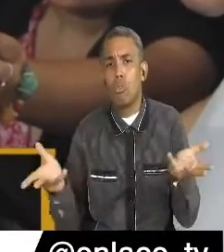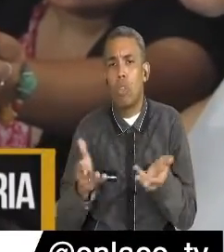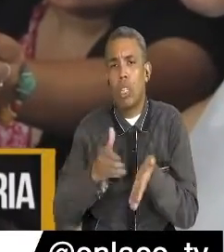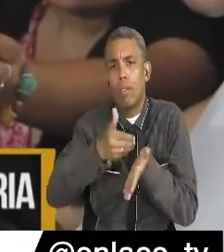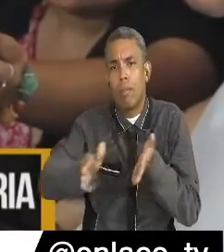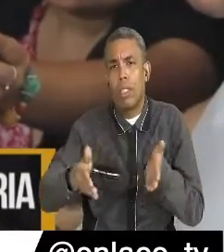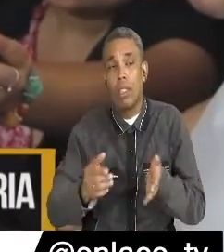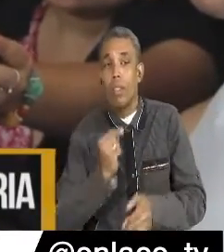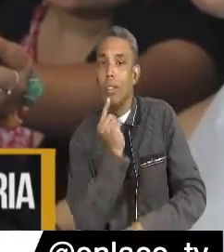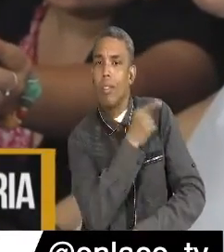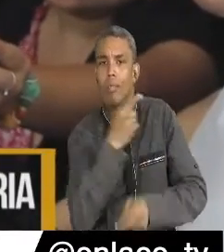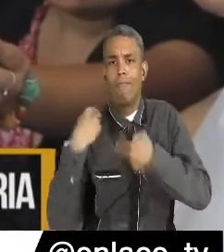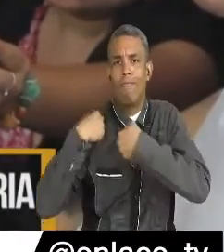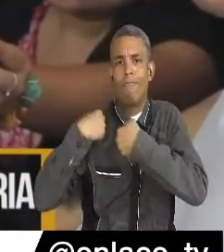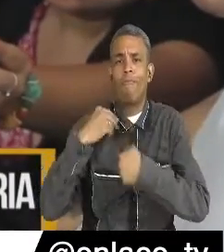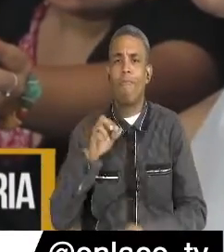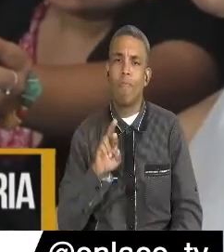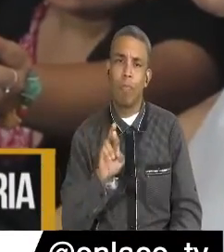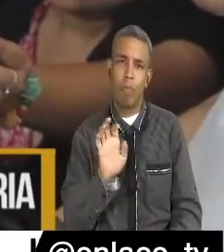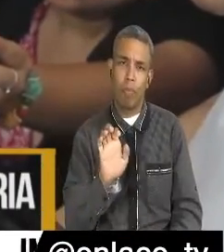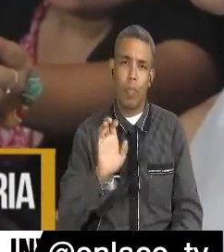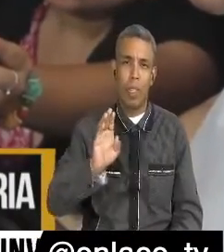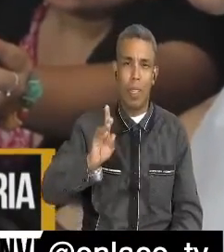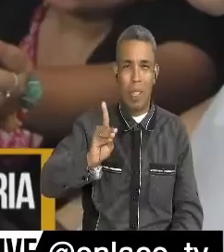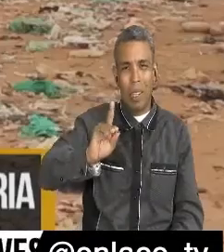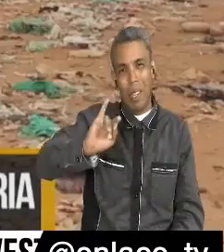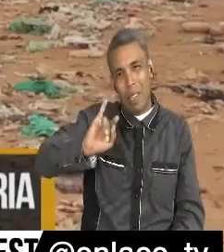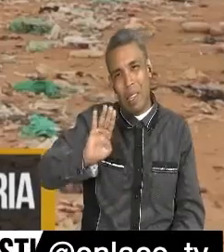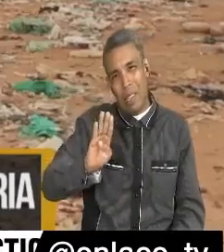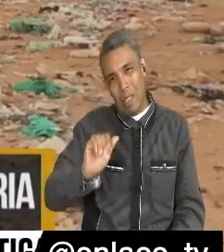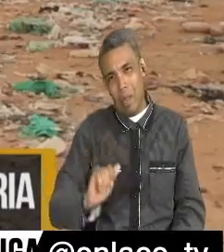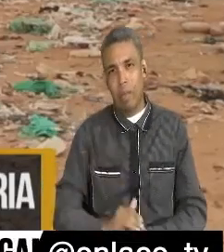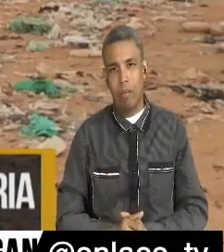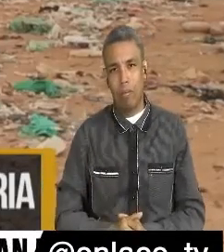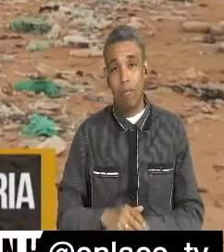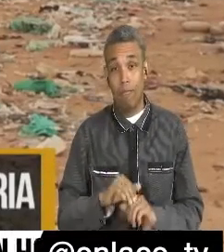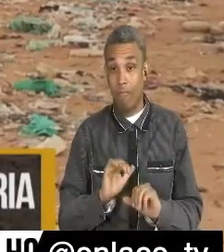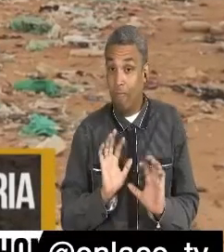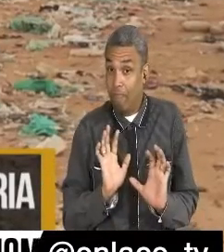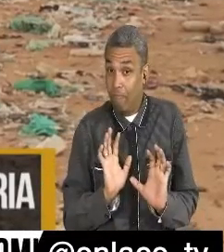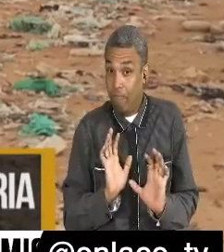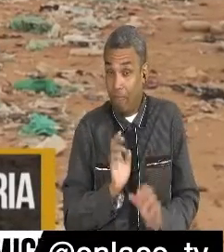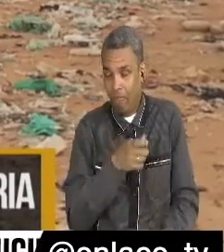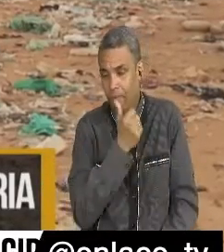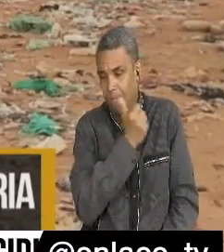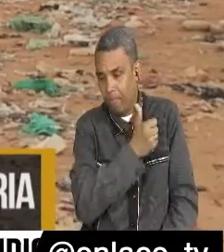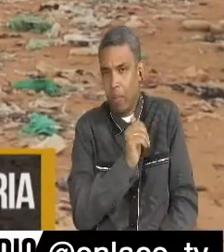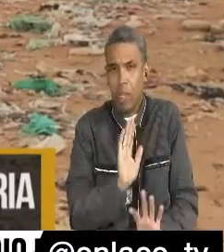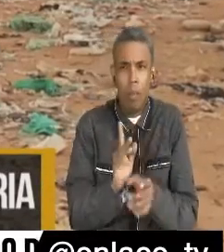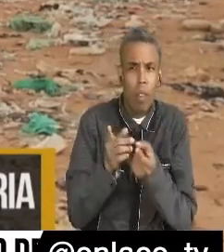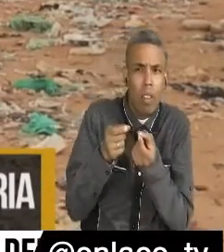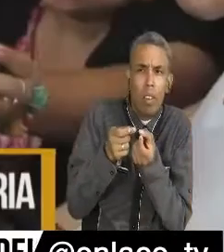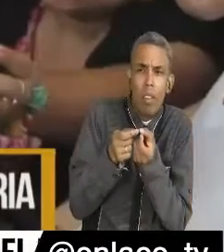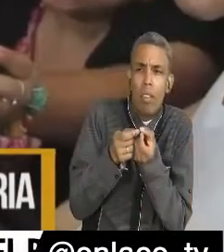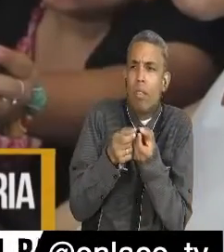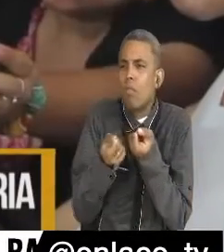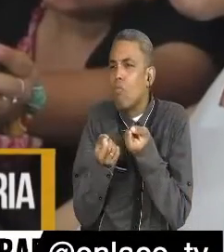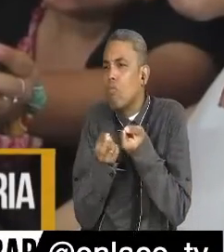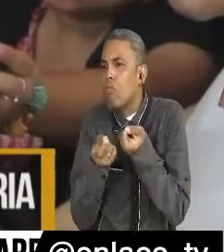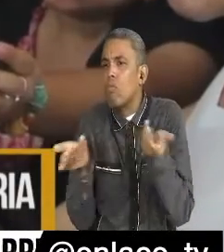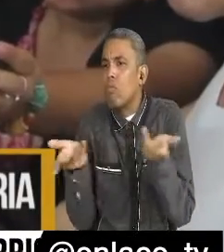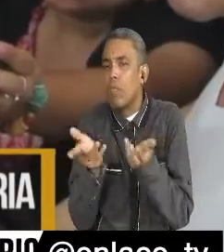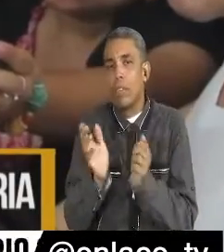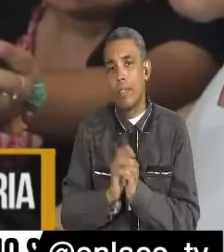para hacer la operación del traslado de nuestra basura al sitio más cercano disponible para estos